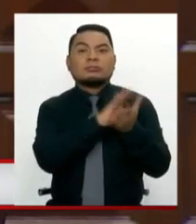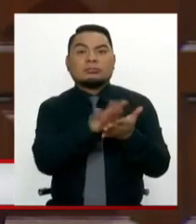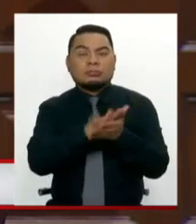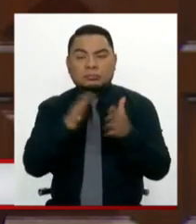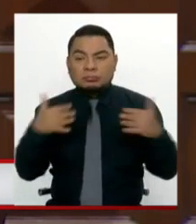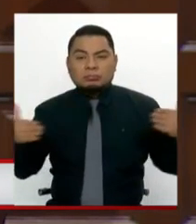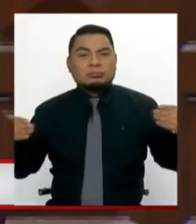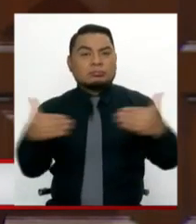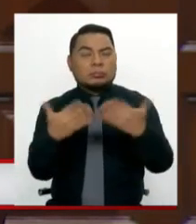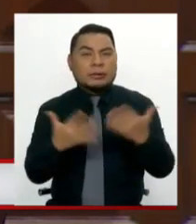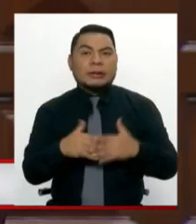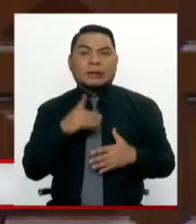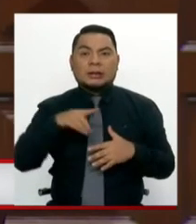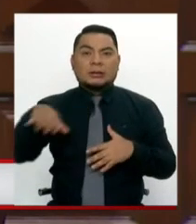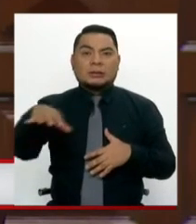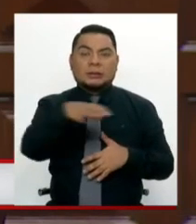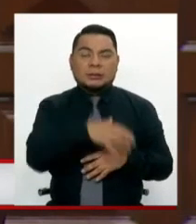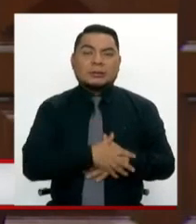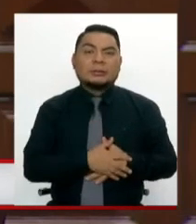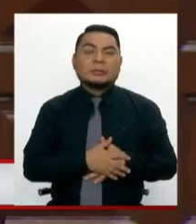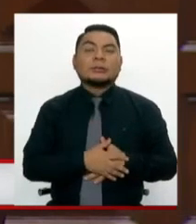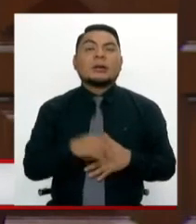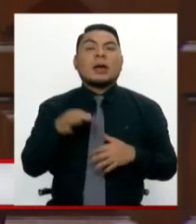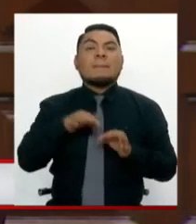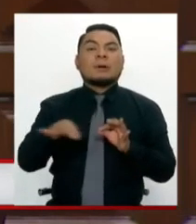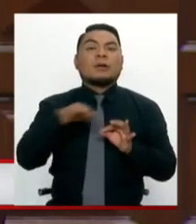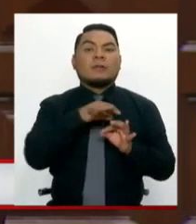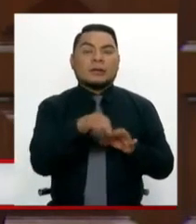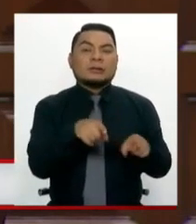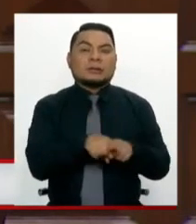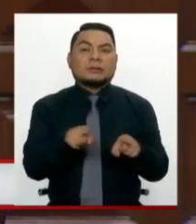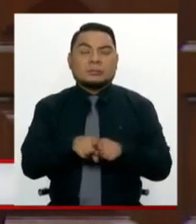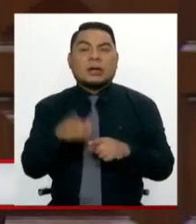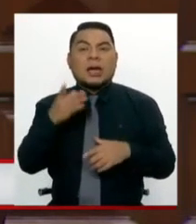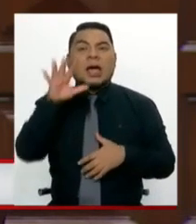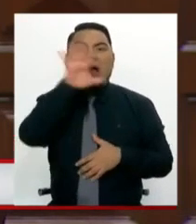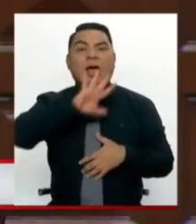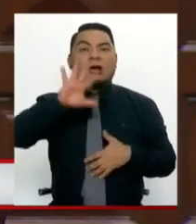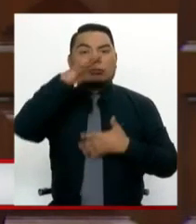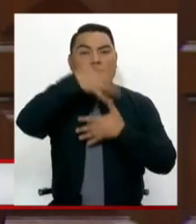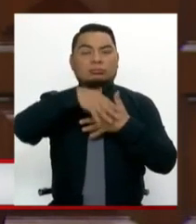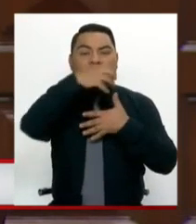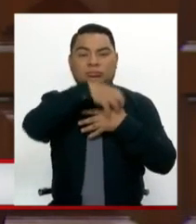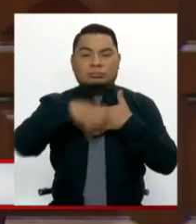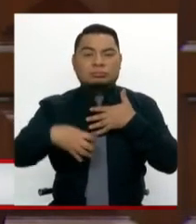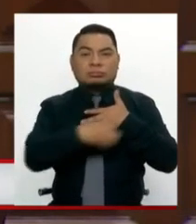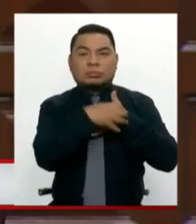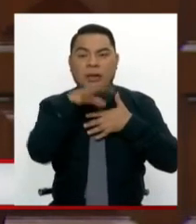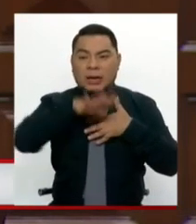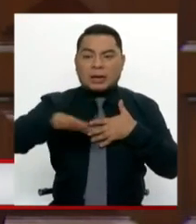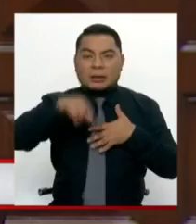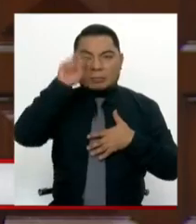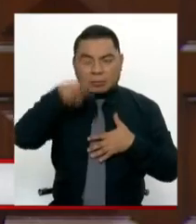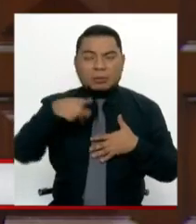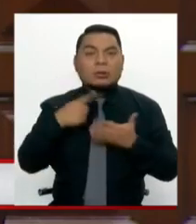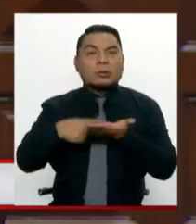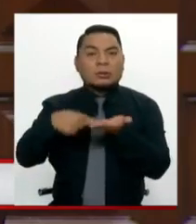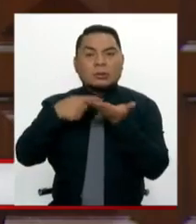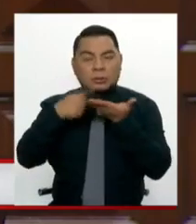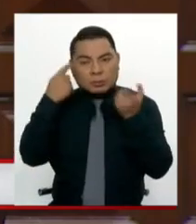límites interdistritales, interprovinciales e interdepartamentales del país, a través de la búsqueda de